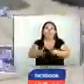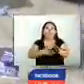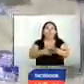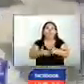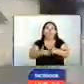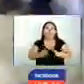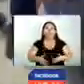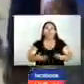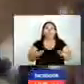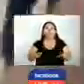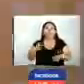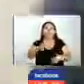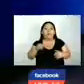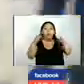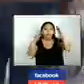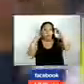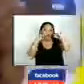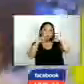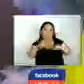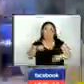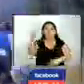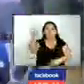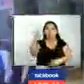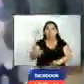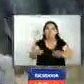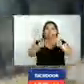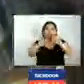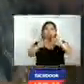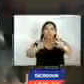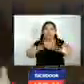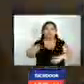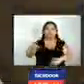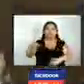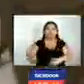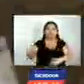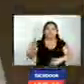Ediciones Estelar. Llegamos al 9 de agosto del año 2023.